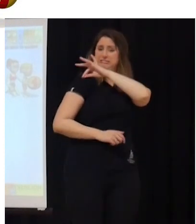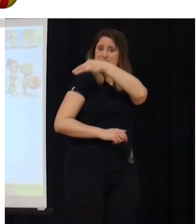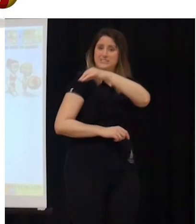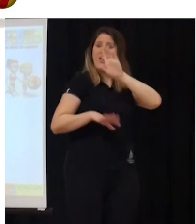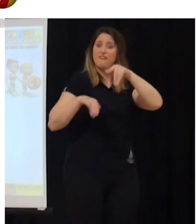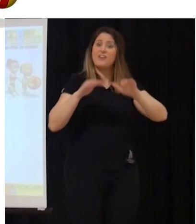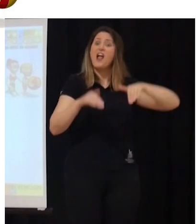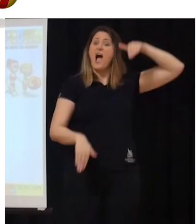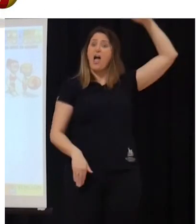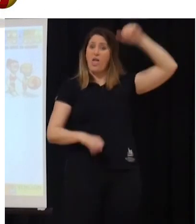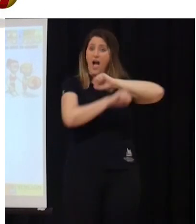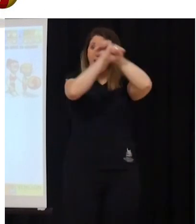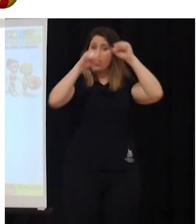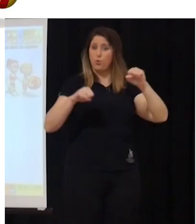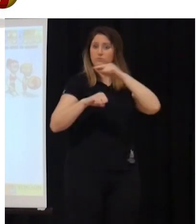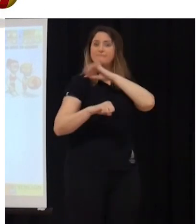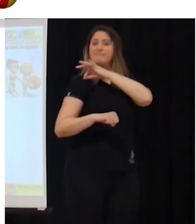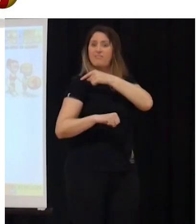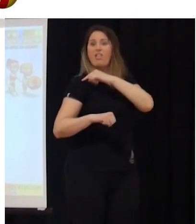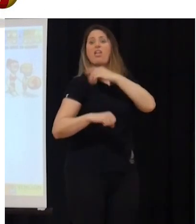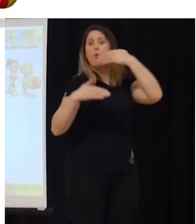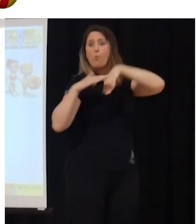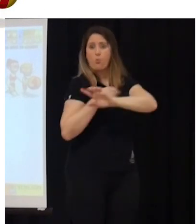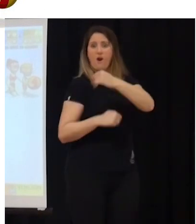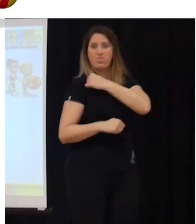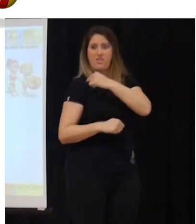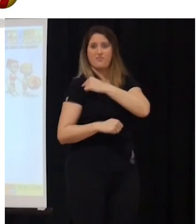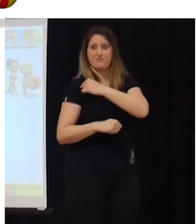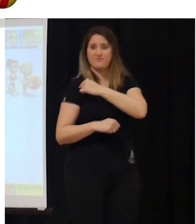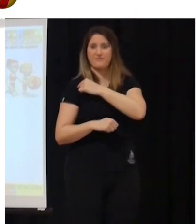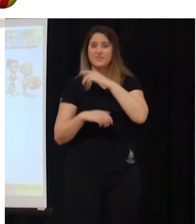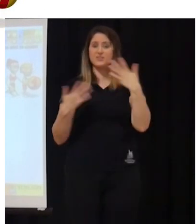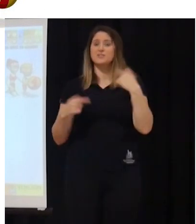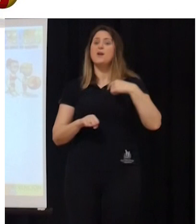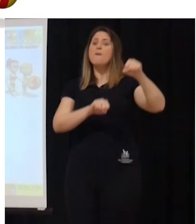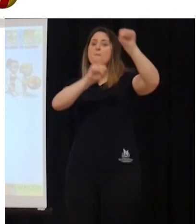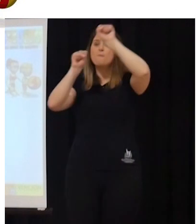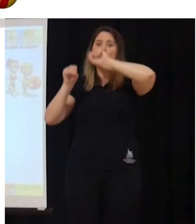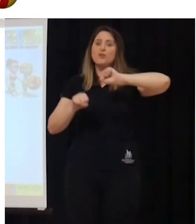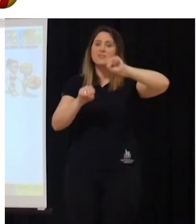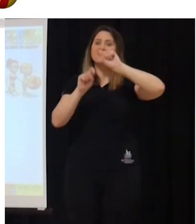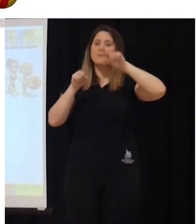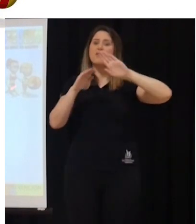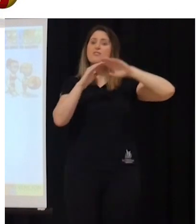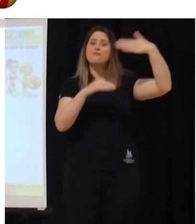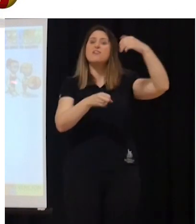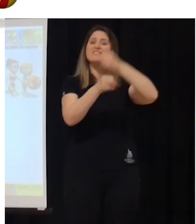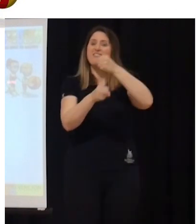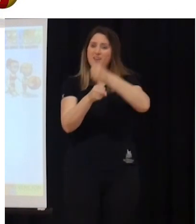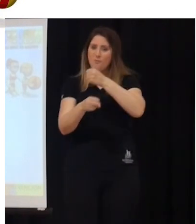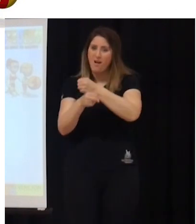el estado adulto. El siguiente lugar, protéjanse de las agresiones externas en el